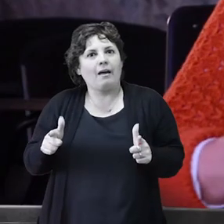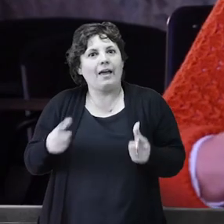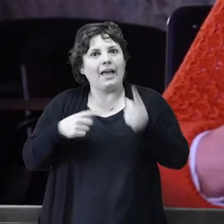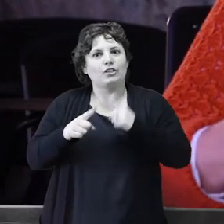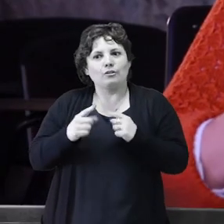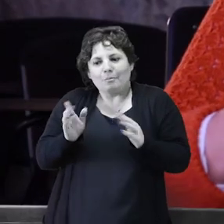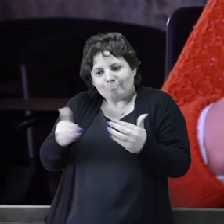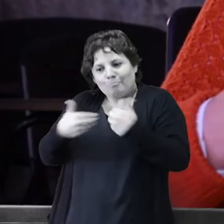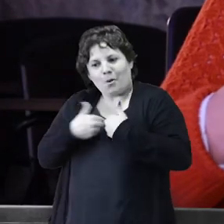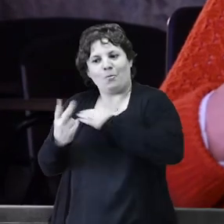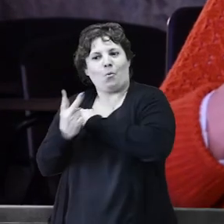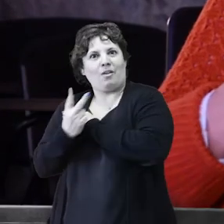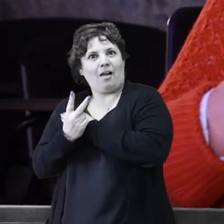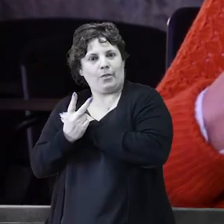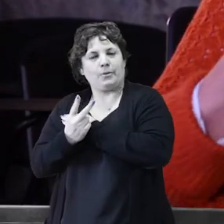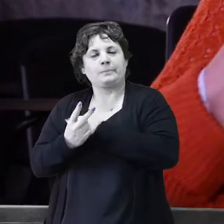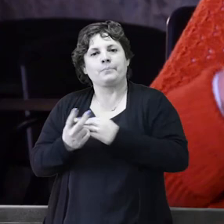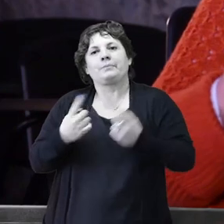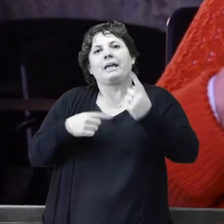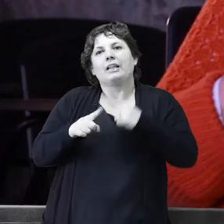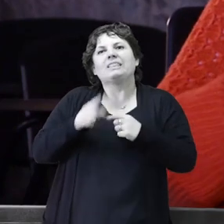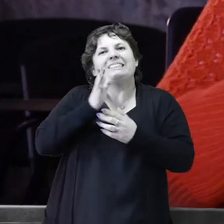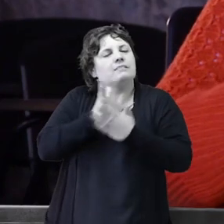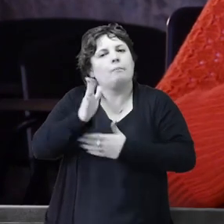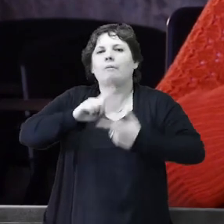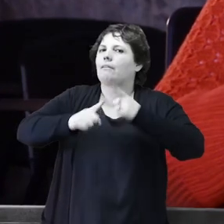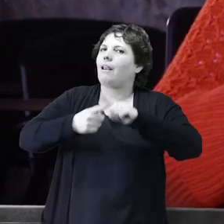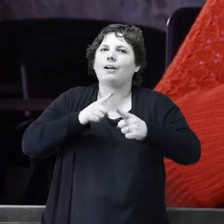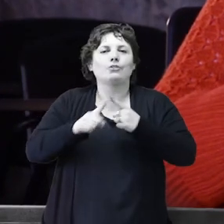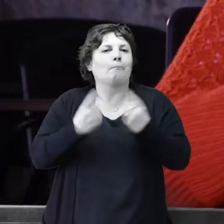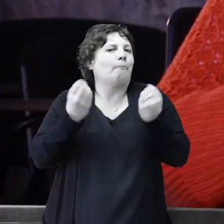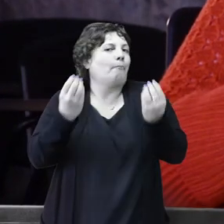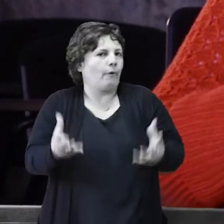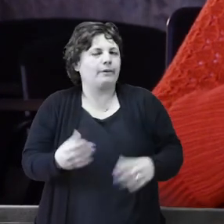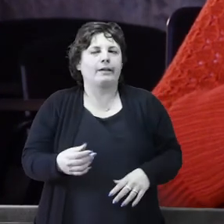el autocuidado. Y que esto está asociado